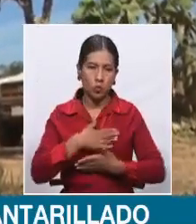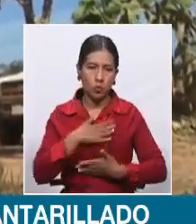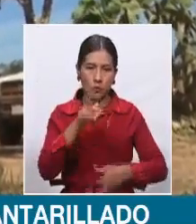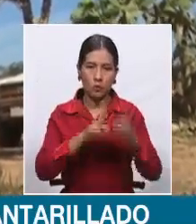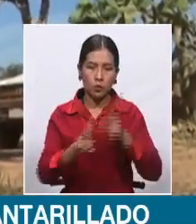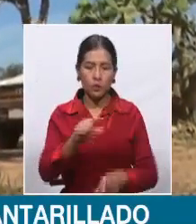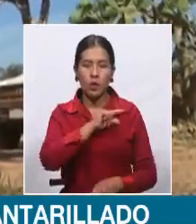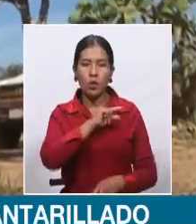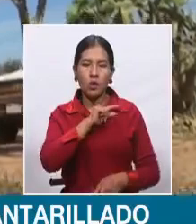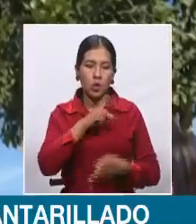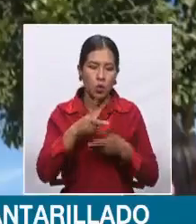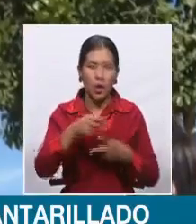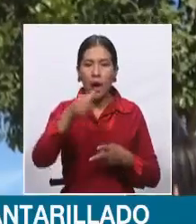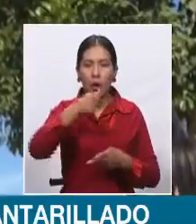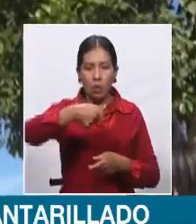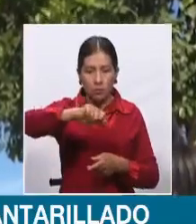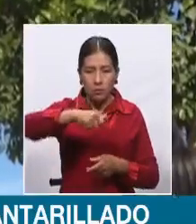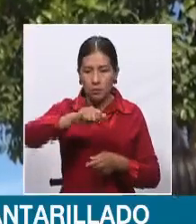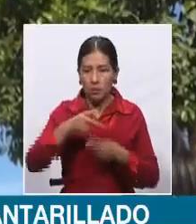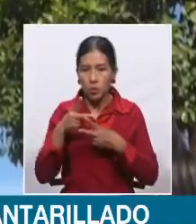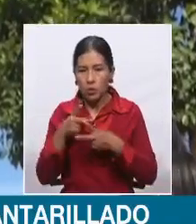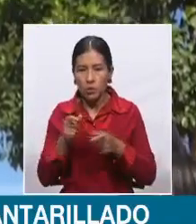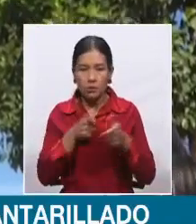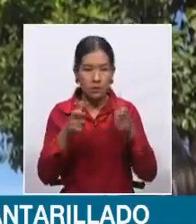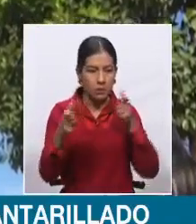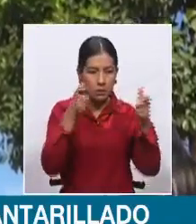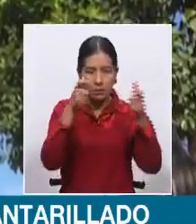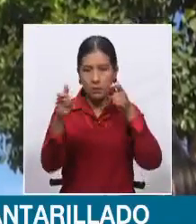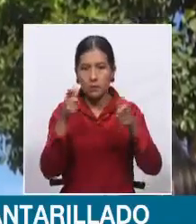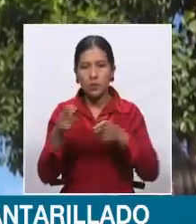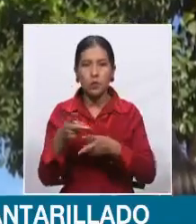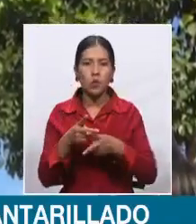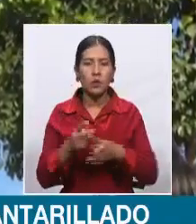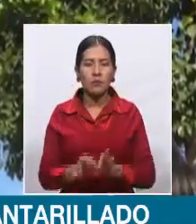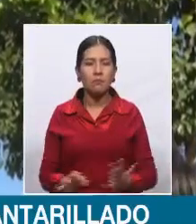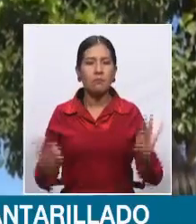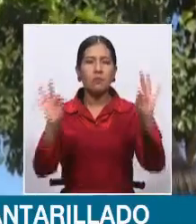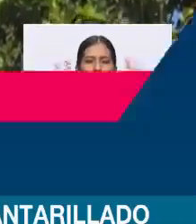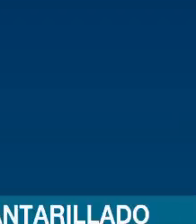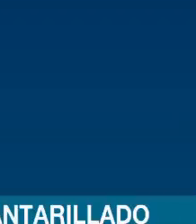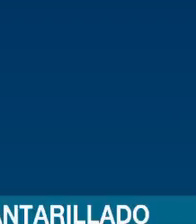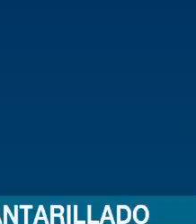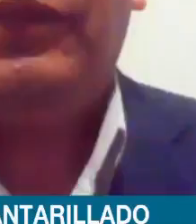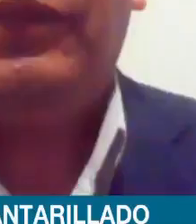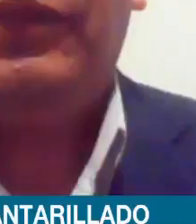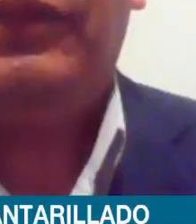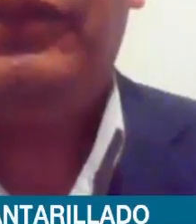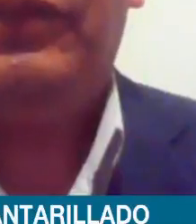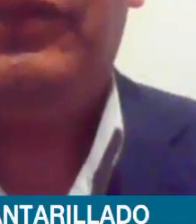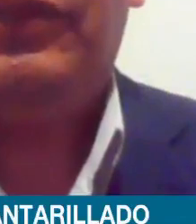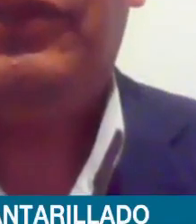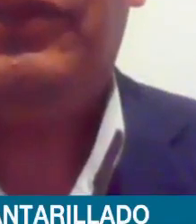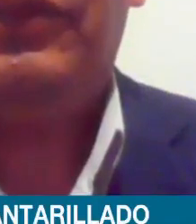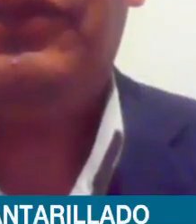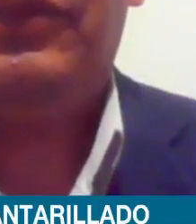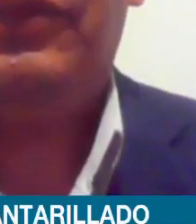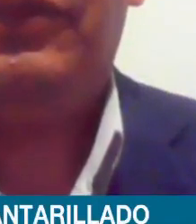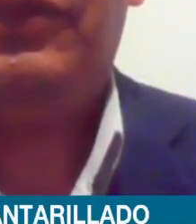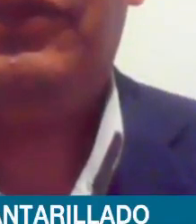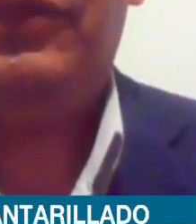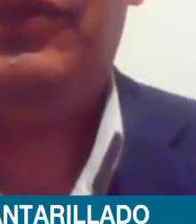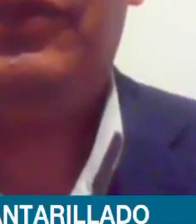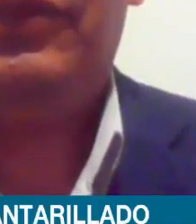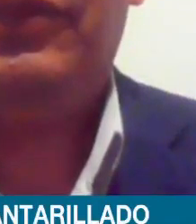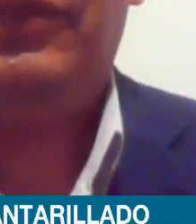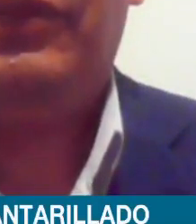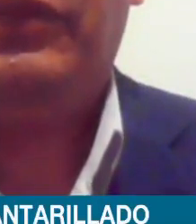la población de cuidar este recurso hídrico que es finito. Bien, director, muchísimas gracias por habernos acompañado